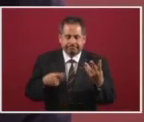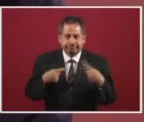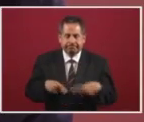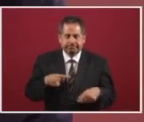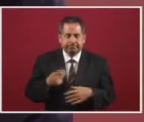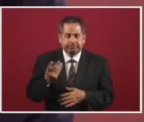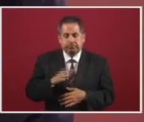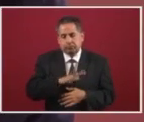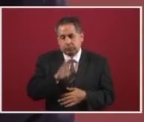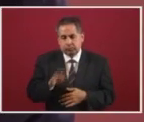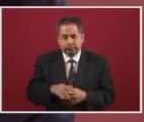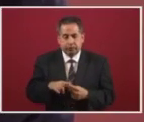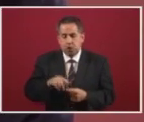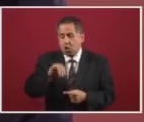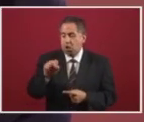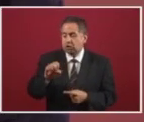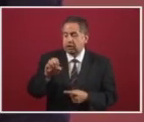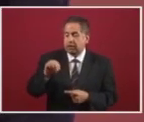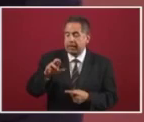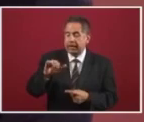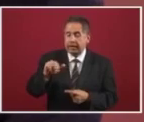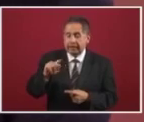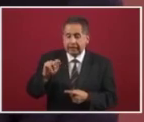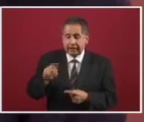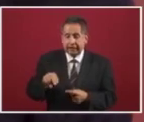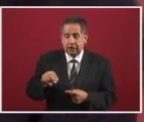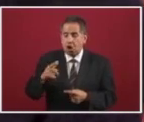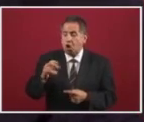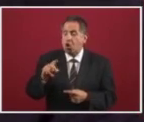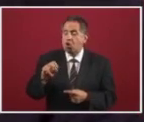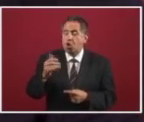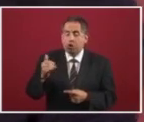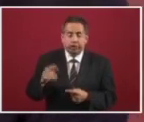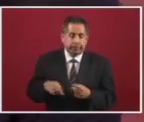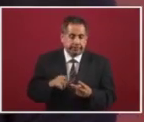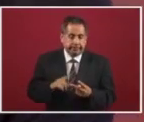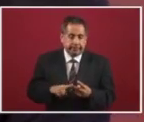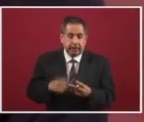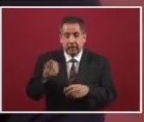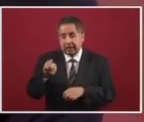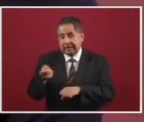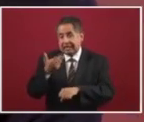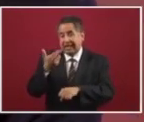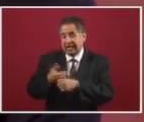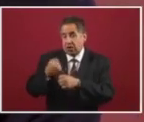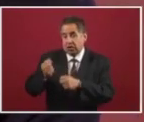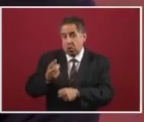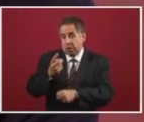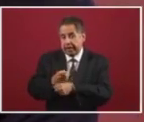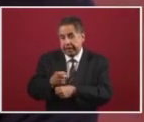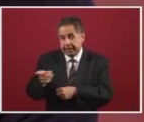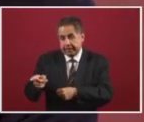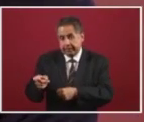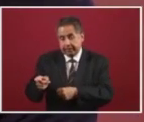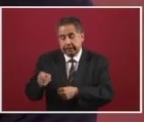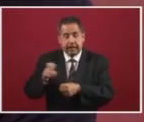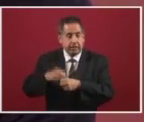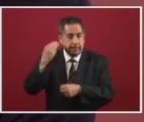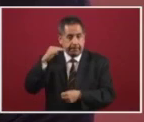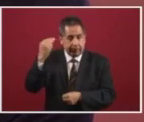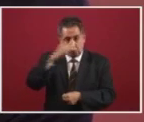personas: José María, José Martín Godoy Castro, secretario de Seguridad Pública de